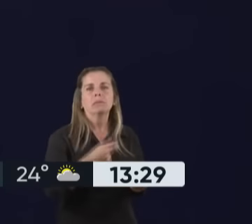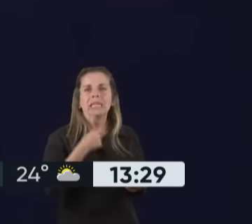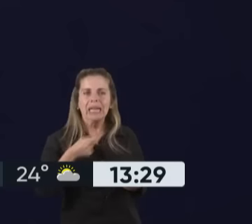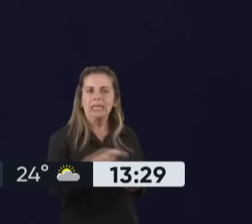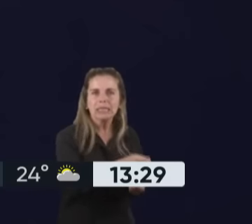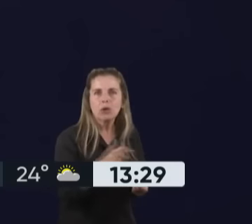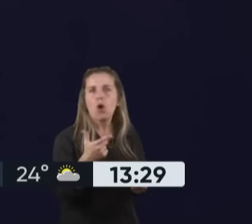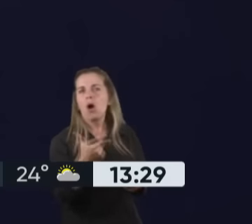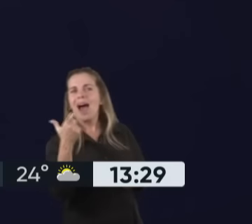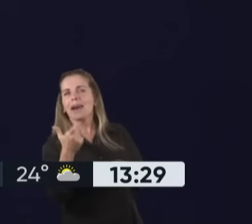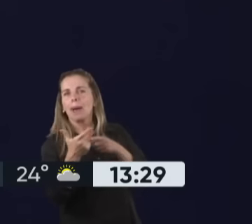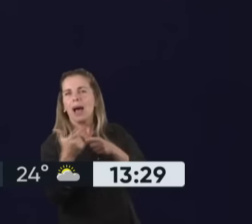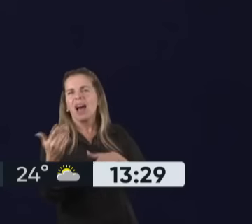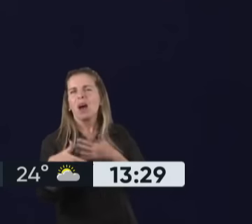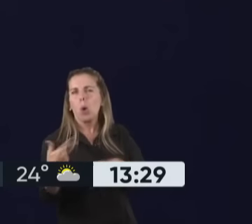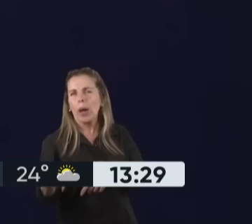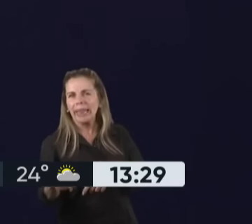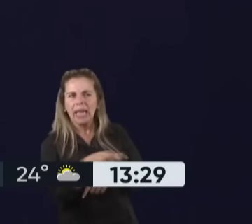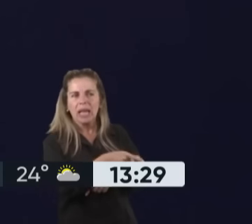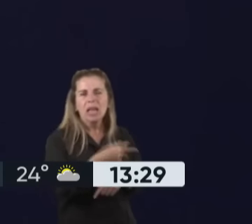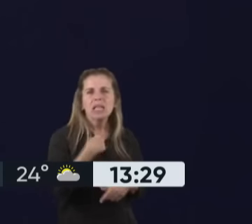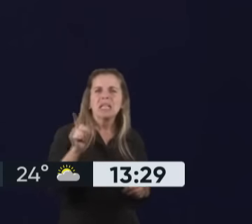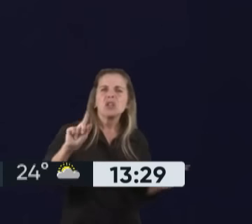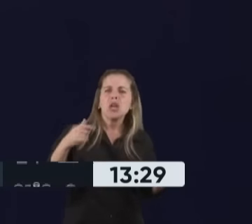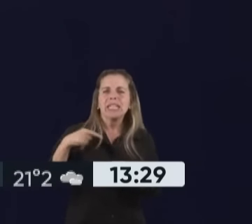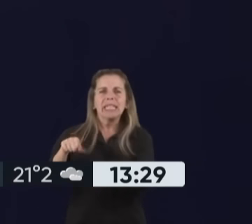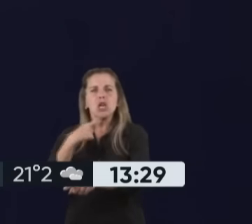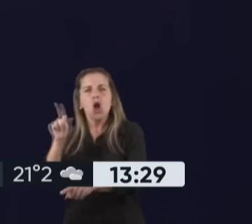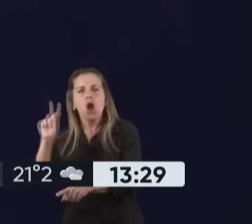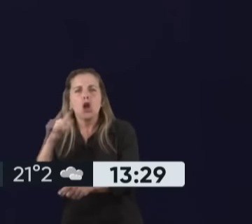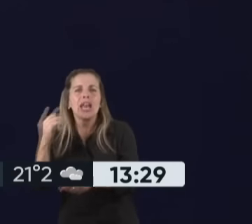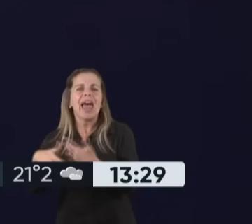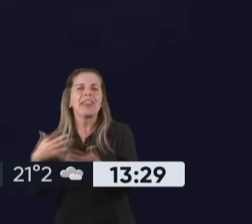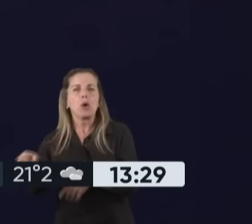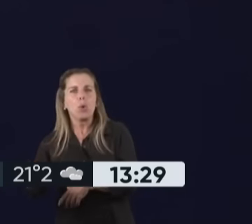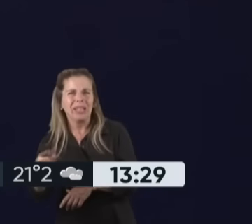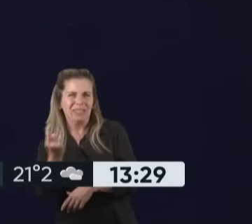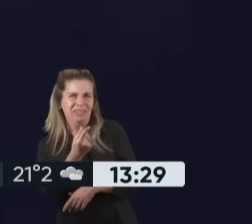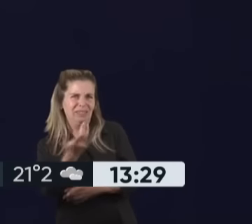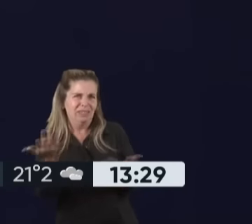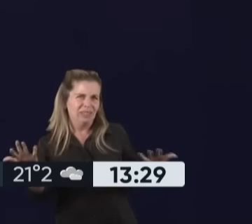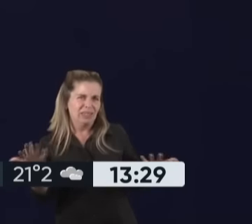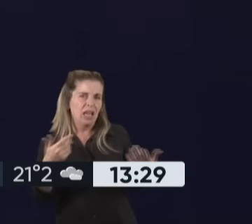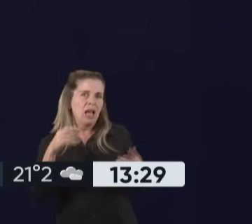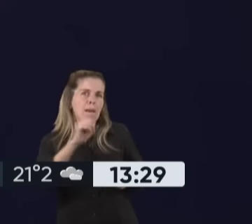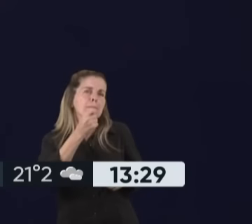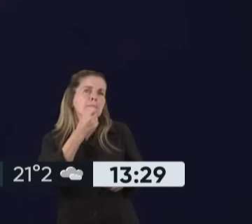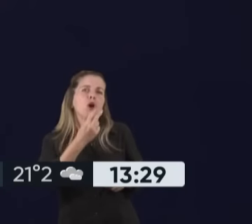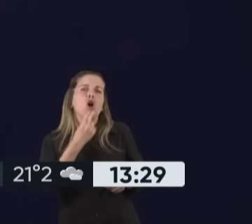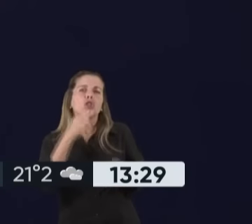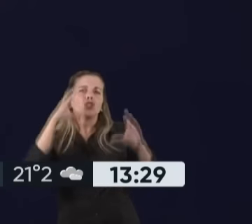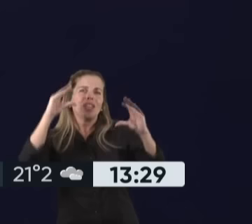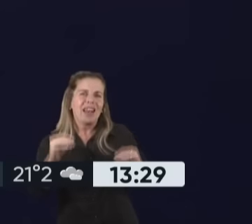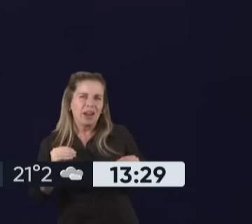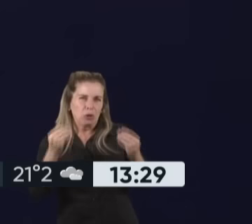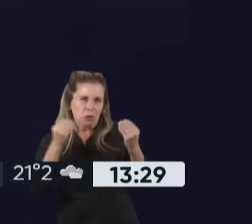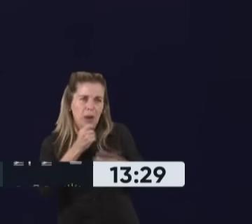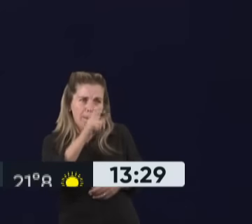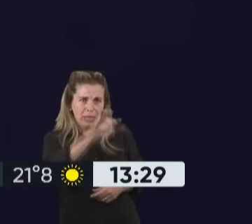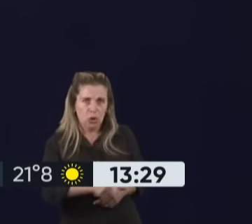de juguete diciendo no, después dice no, pero yo iba con un arma de juguete. Claro, sí, a las 11 de la noche en una parada de colectivo, ¿quién sabe que es un arma de